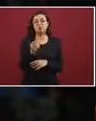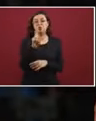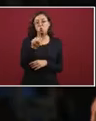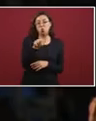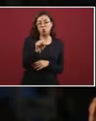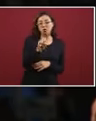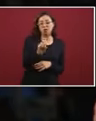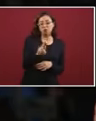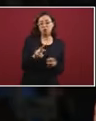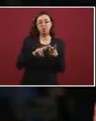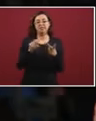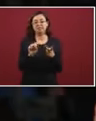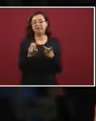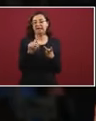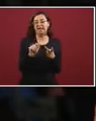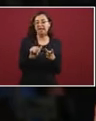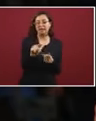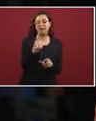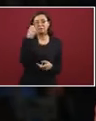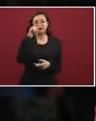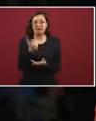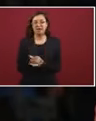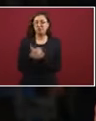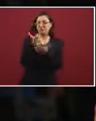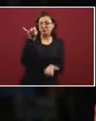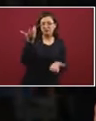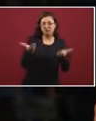y CELAC para construir un equilibrio